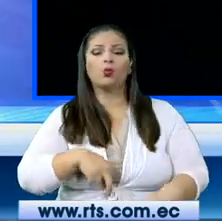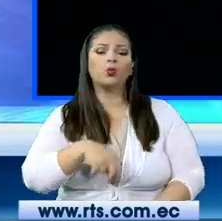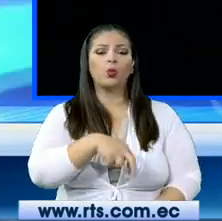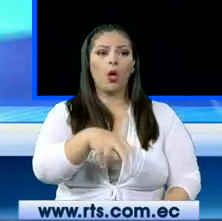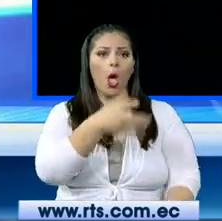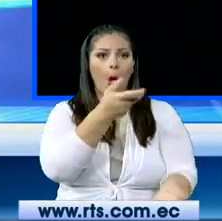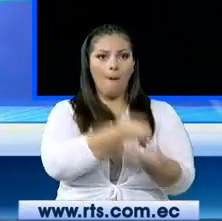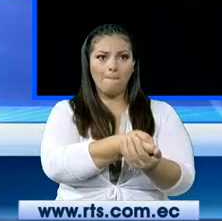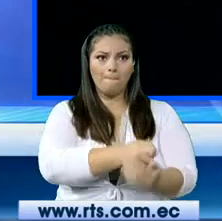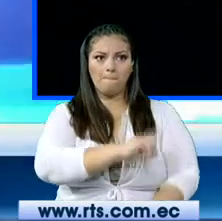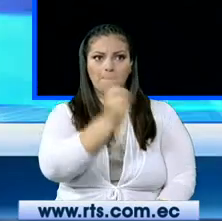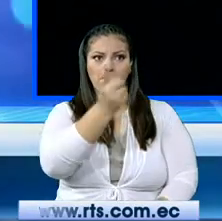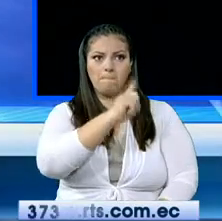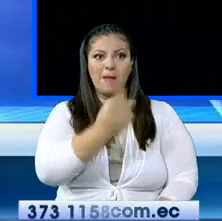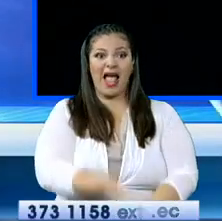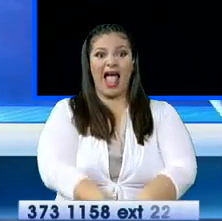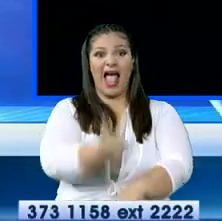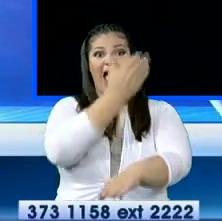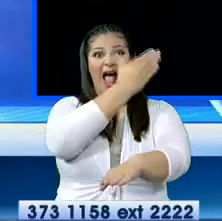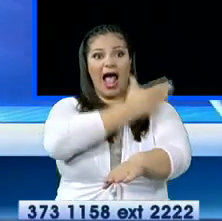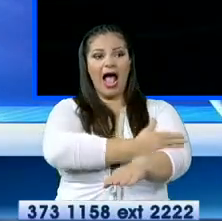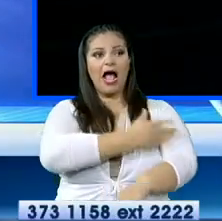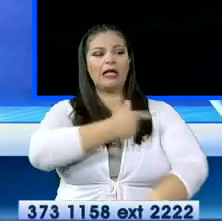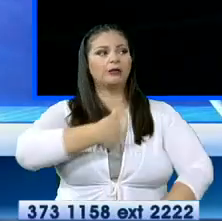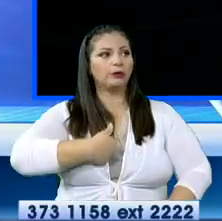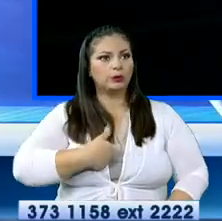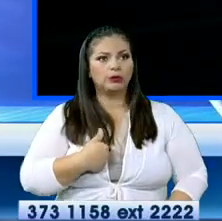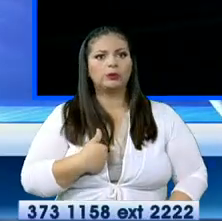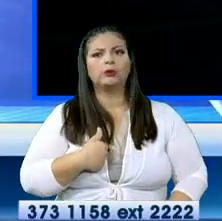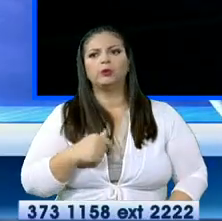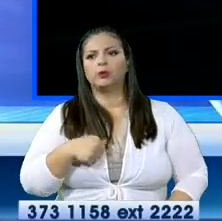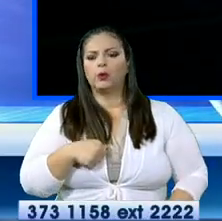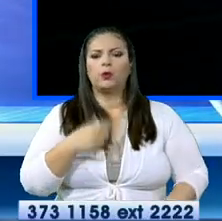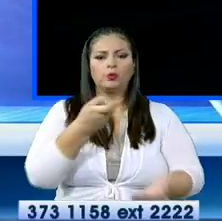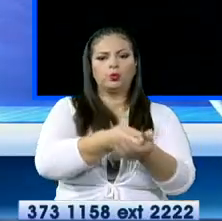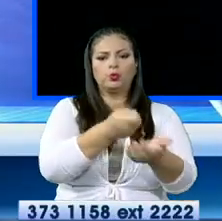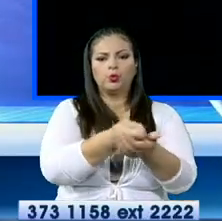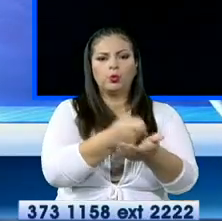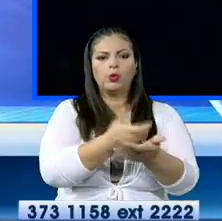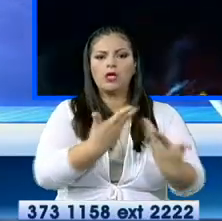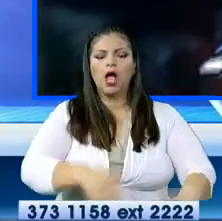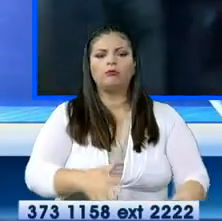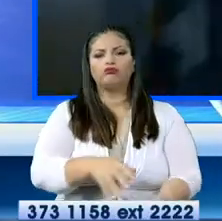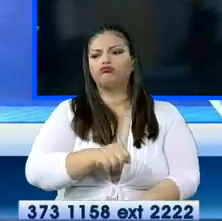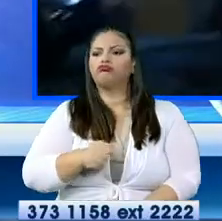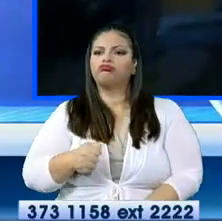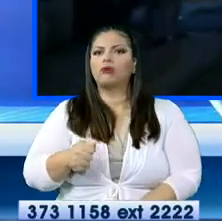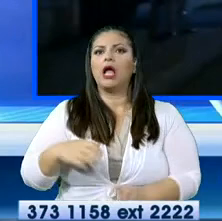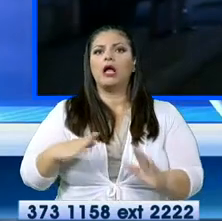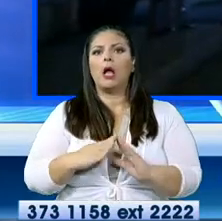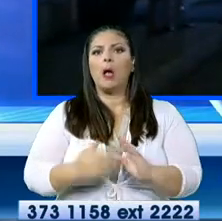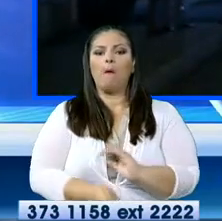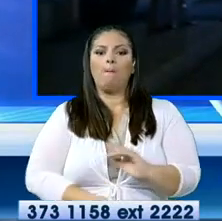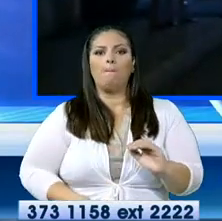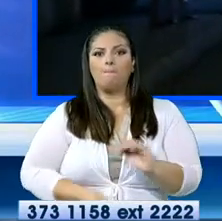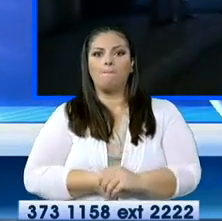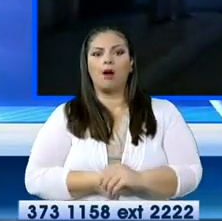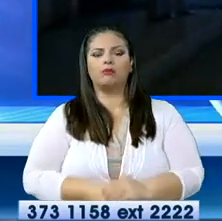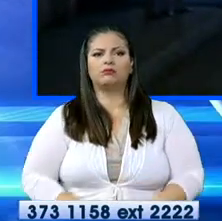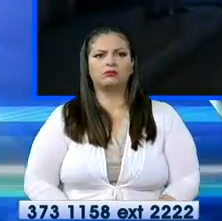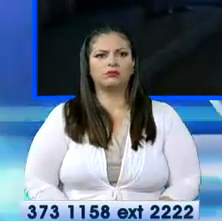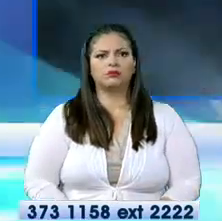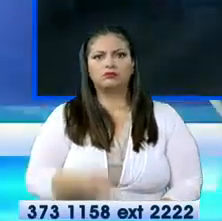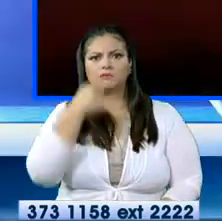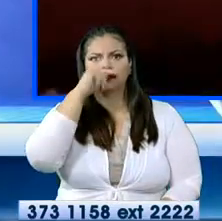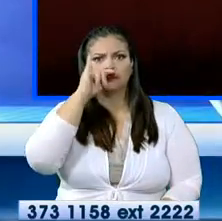se puede salir. Por ejemplo, nosotros tenemos ahí 3 niños pequeños, ellos a veces de noche salen acá con la claridad, pero ahorita con esta oscuridad no